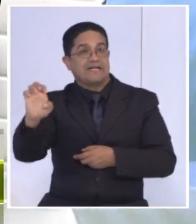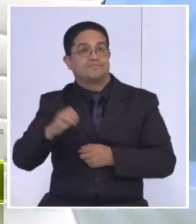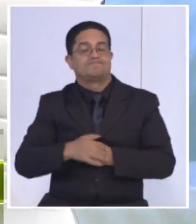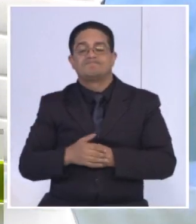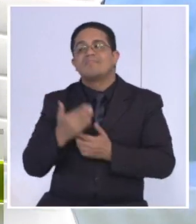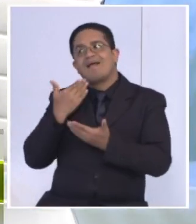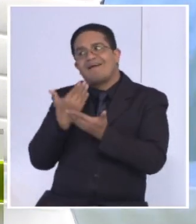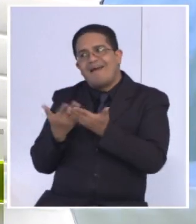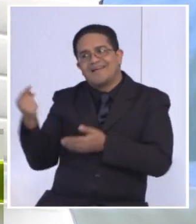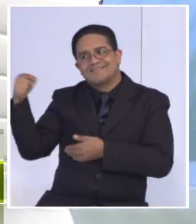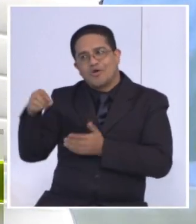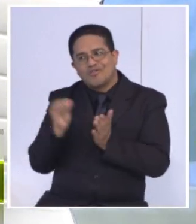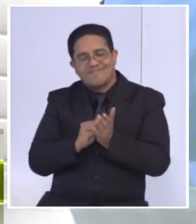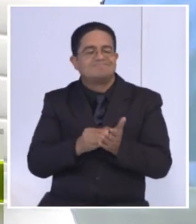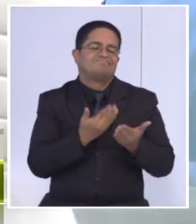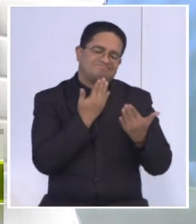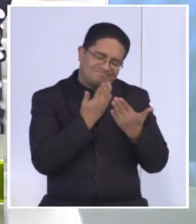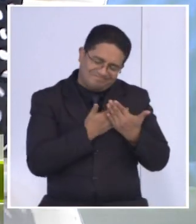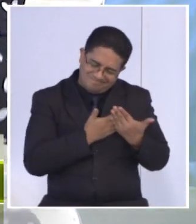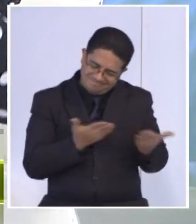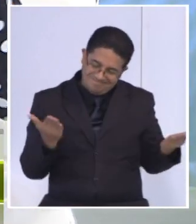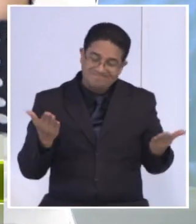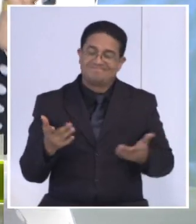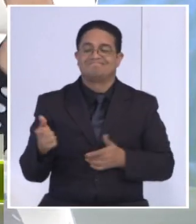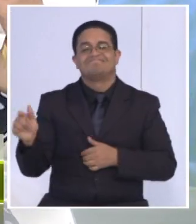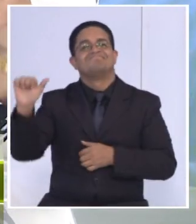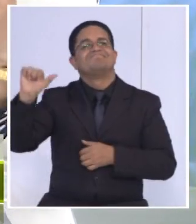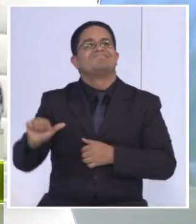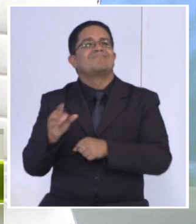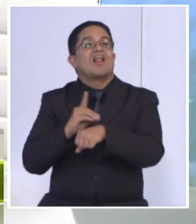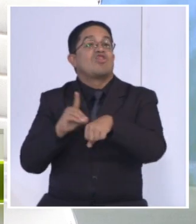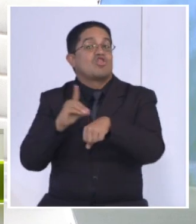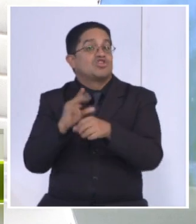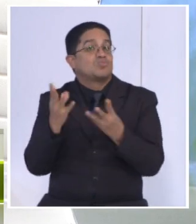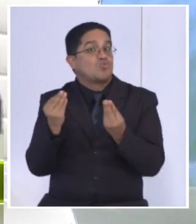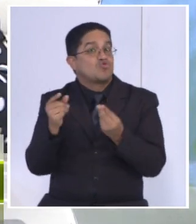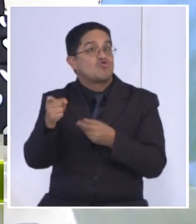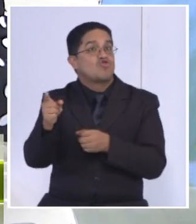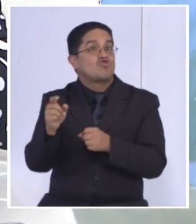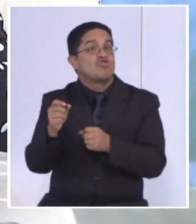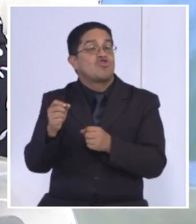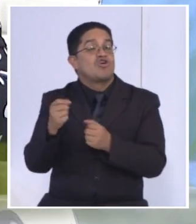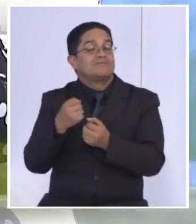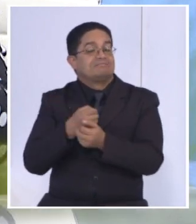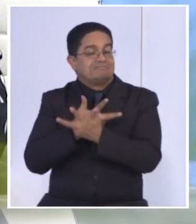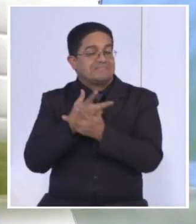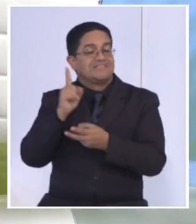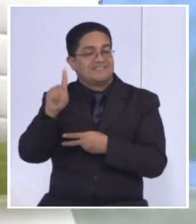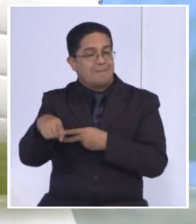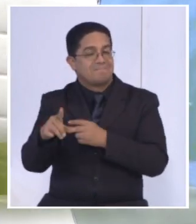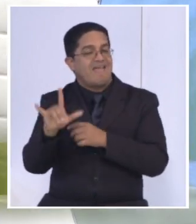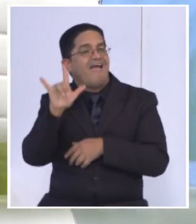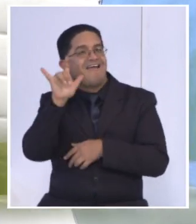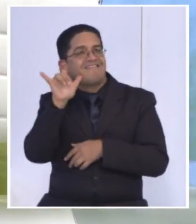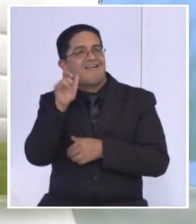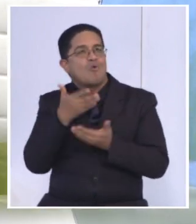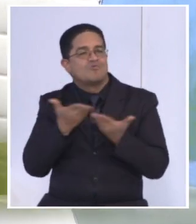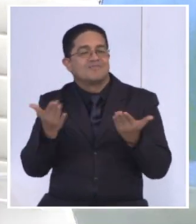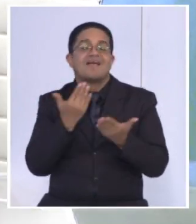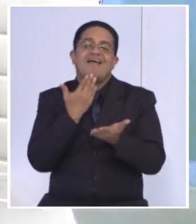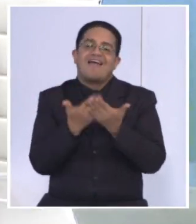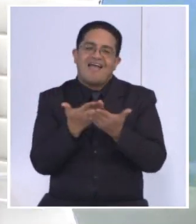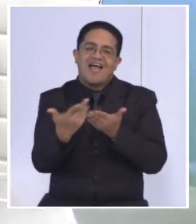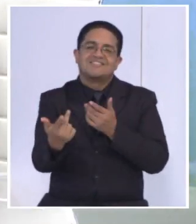una vez más. Gracias, Dani, un placer siempre estar contigo. Estuvimos conversando tanto por la pantalla de Globovisión, pero también en la interacción con las redes sociales con ustedes. Gracias